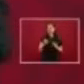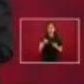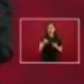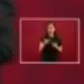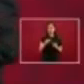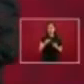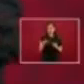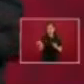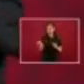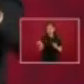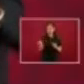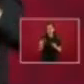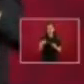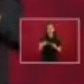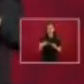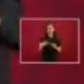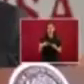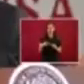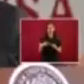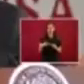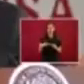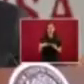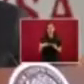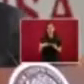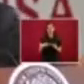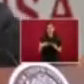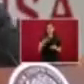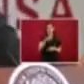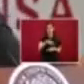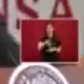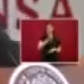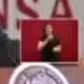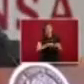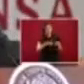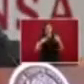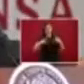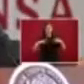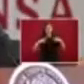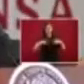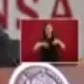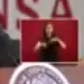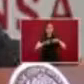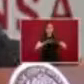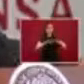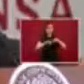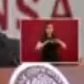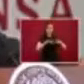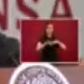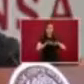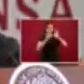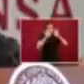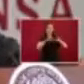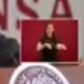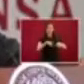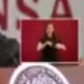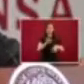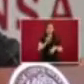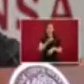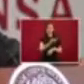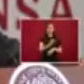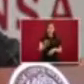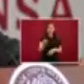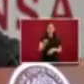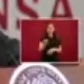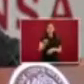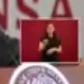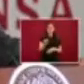efectivamente está, digamos, faltando parte de actitud de algún sector. ¿Tú cómo lo ves? Que hay una necesidad de